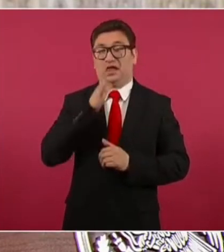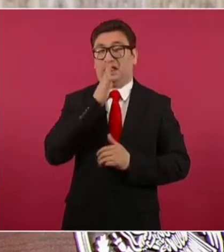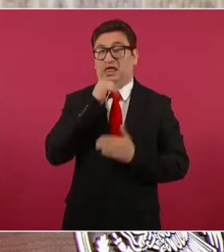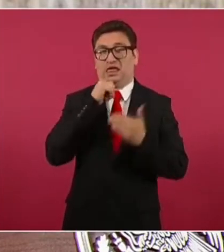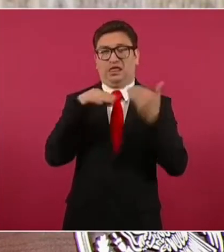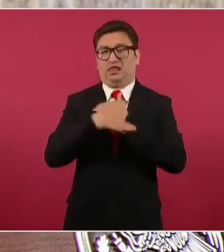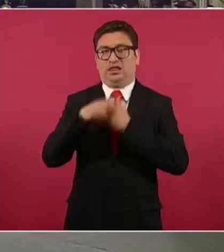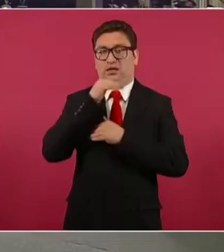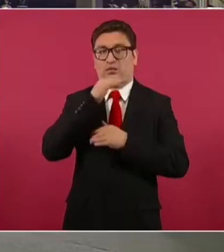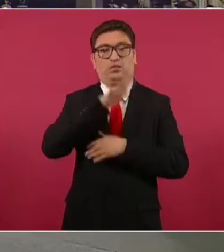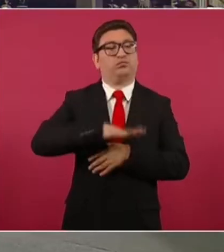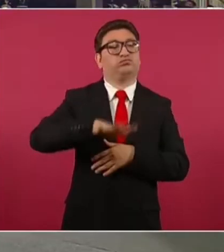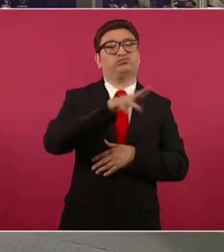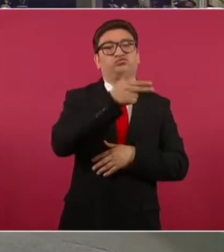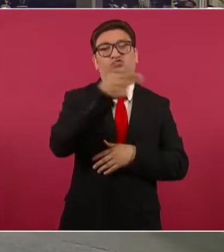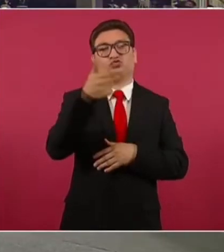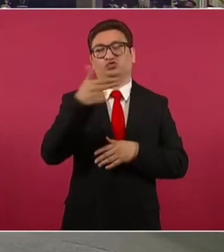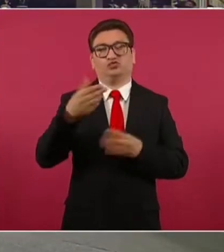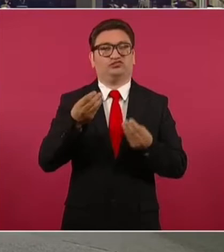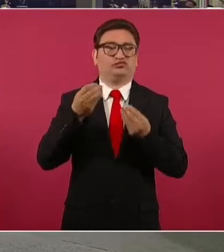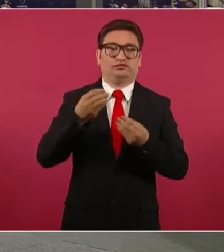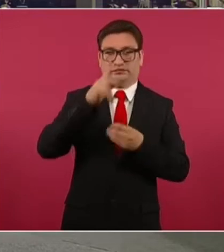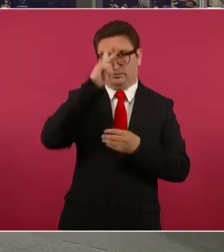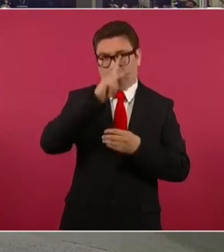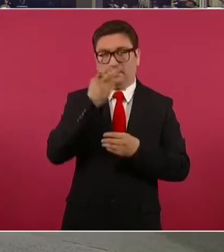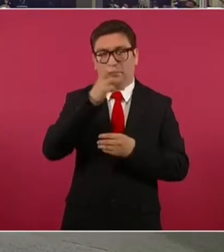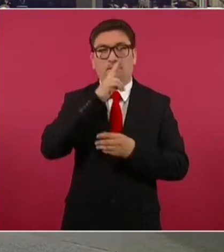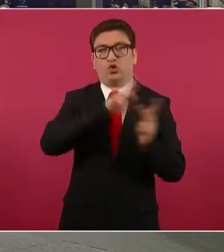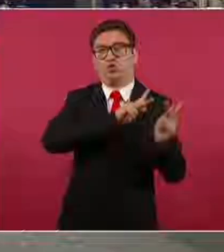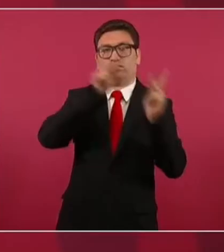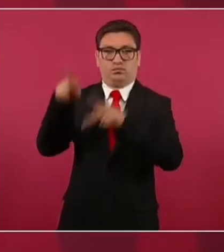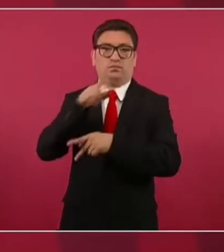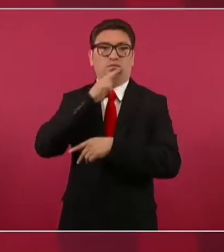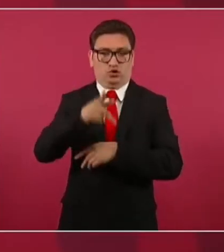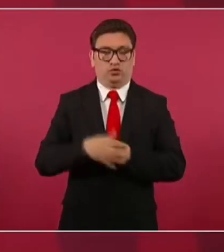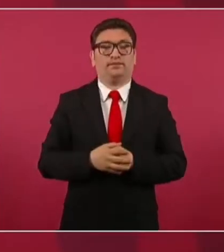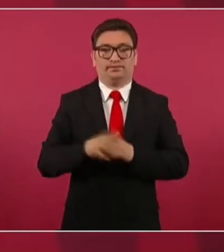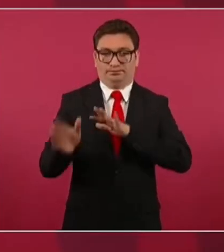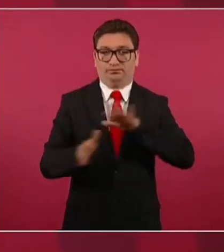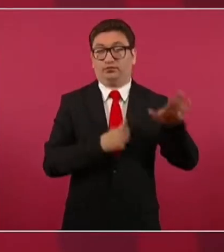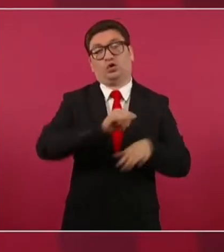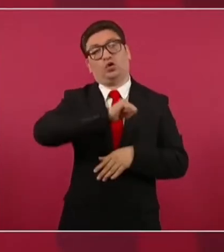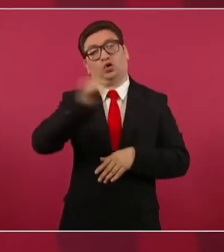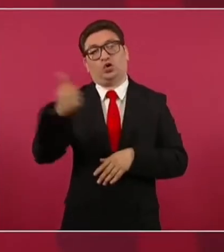transitar por la zona hotelera. Entonces es una gran obra. Y otra noticia